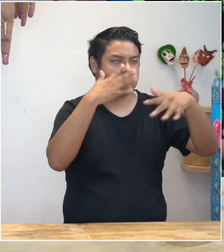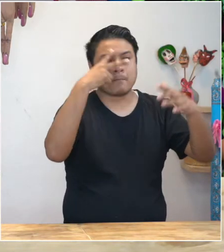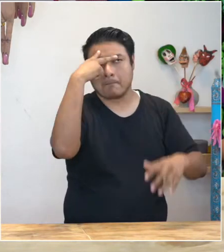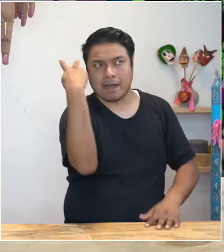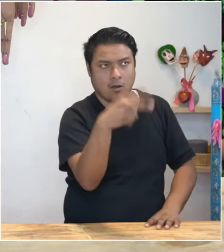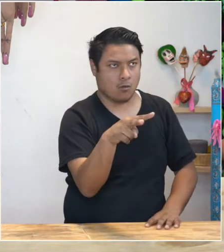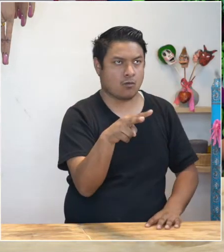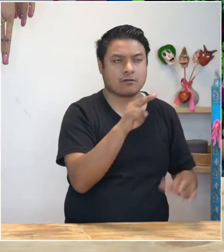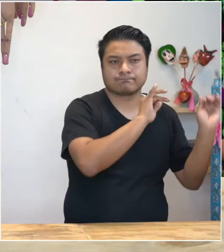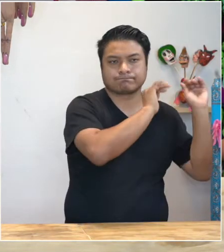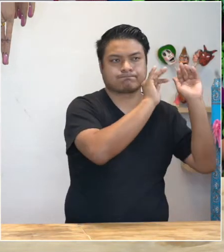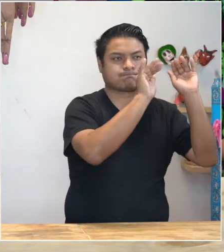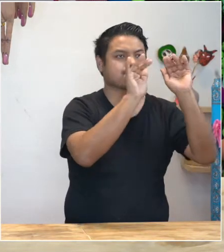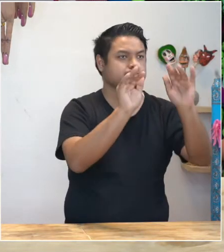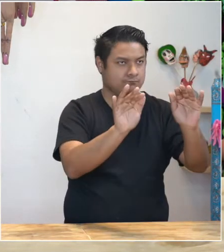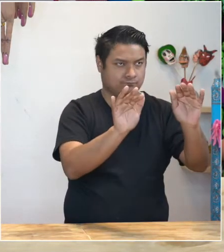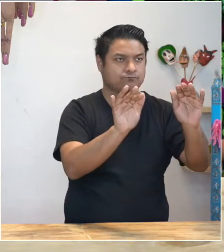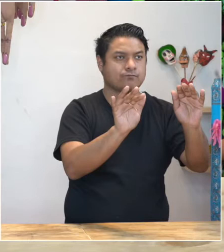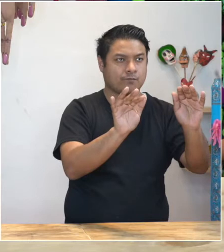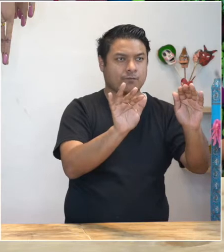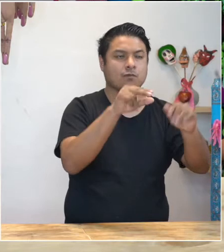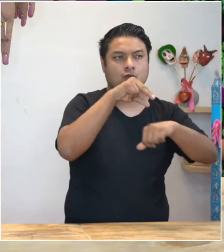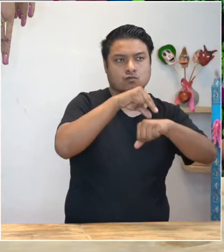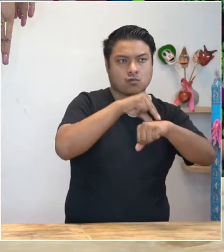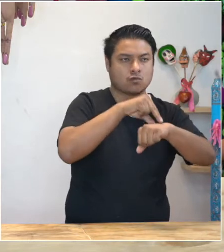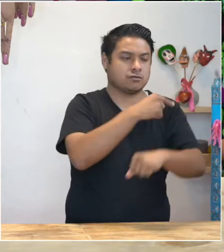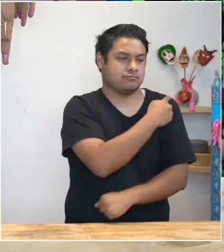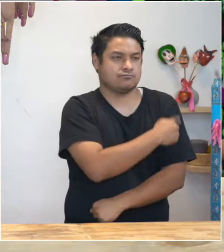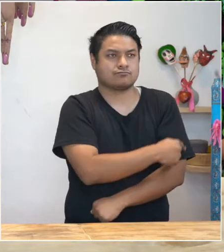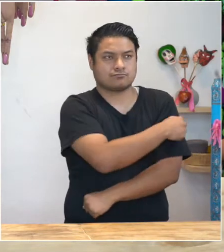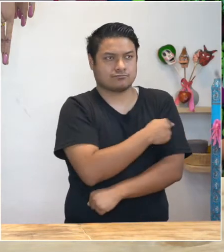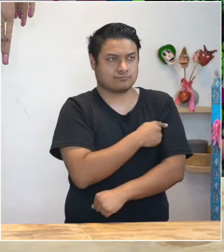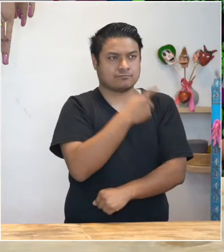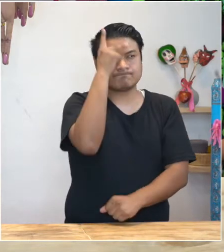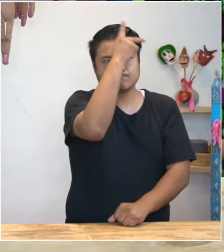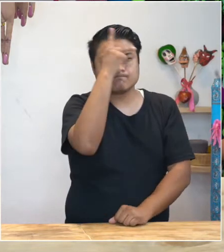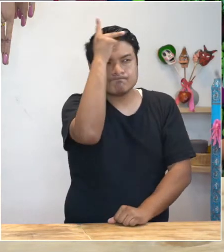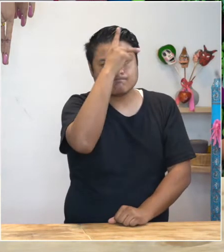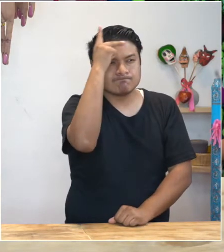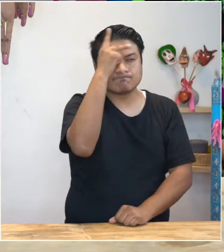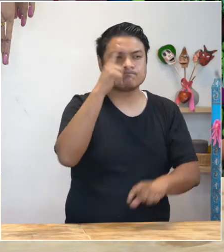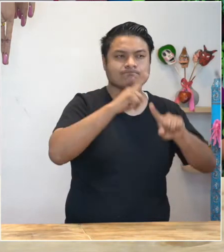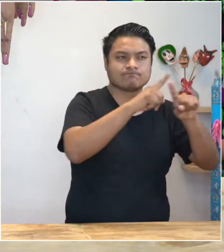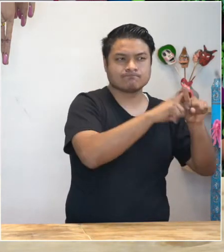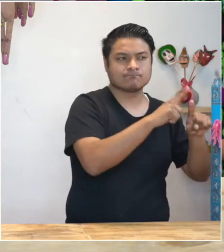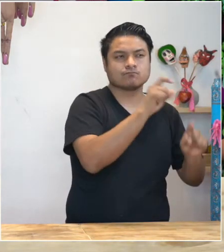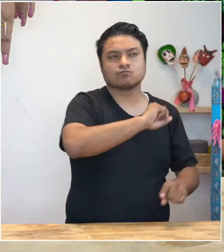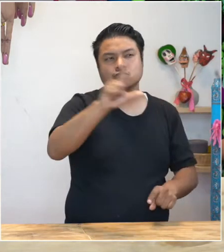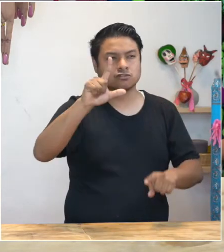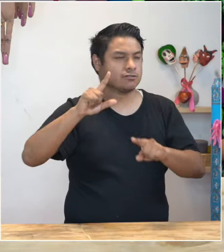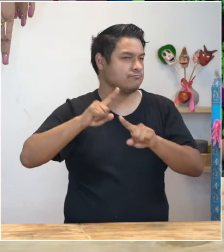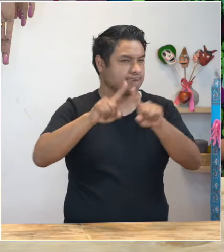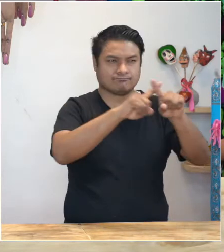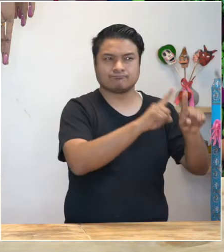nos llenaron de energía a nosotros que estábamos dentro del proyecto para poder seguir, porque nos dimos cuenta que en realidad hay gente